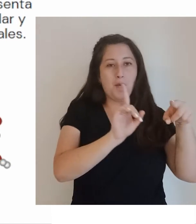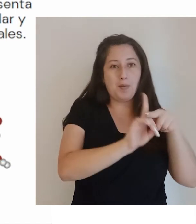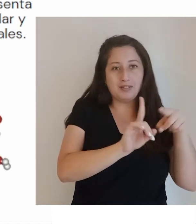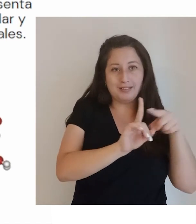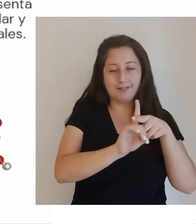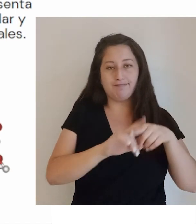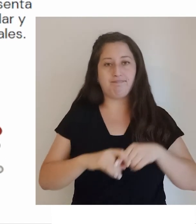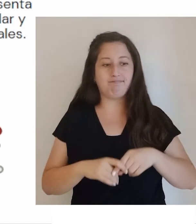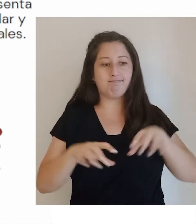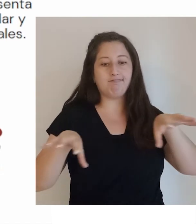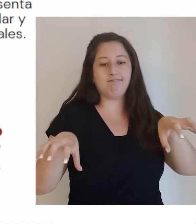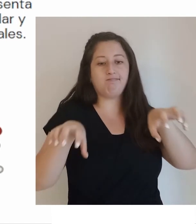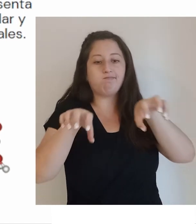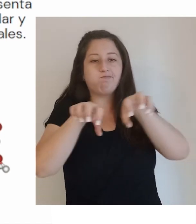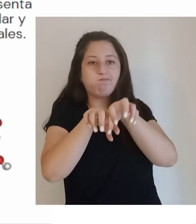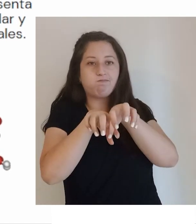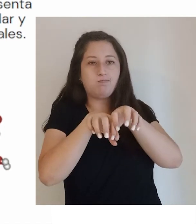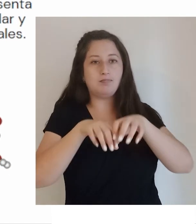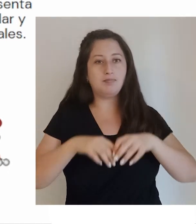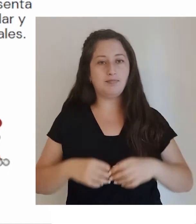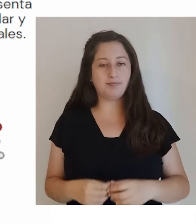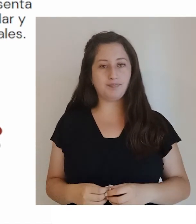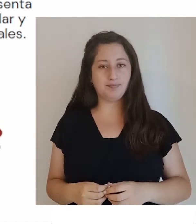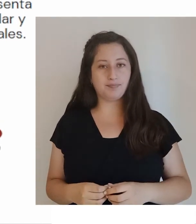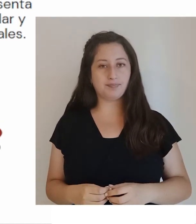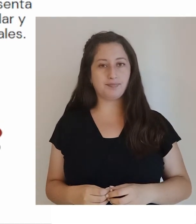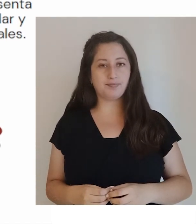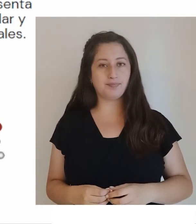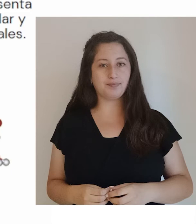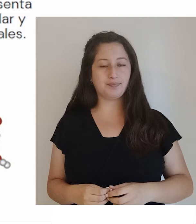sea, que la carga positiva se atraiga con la negativa.